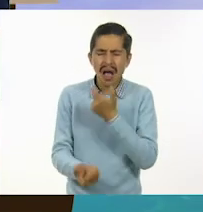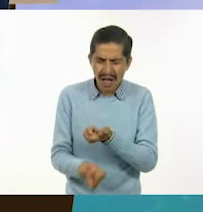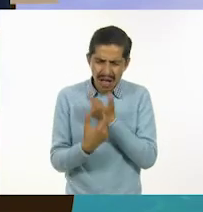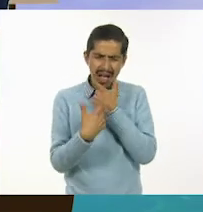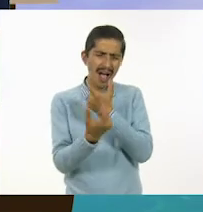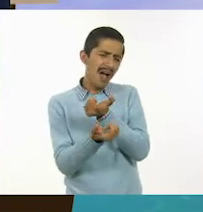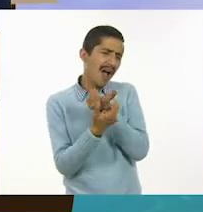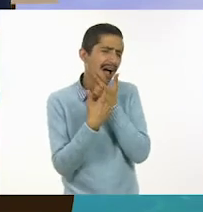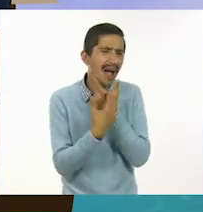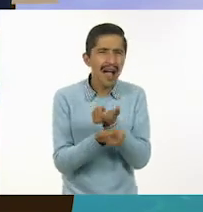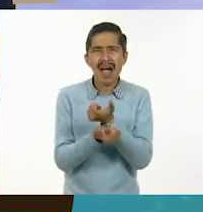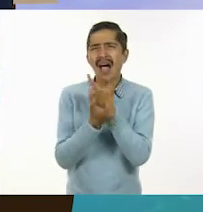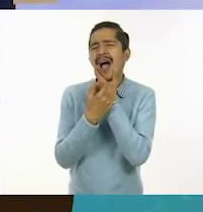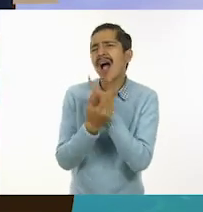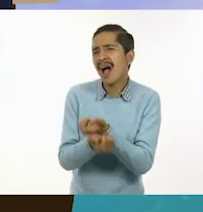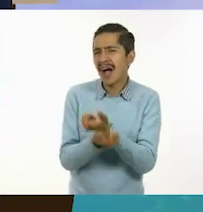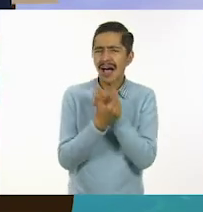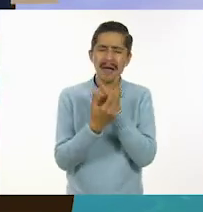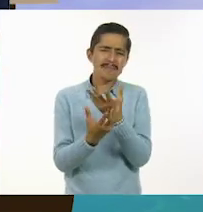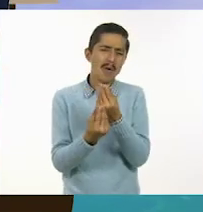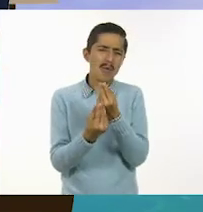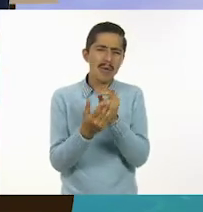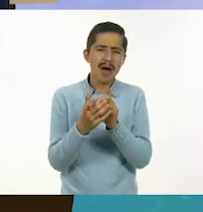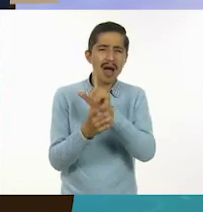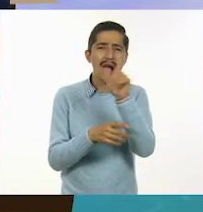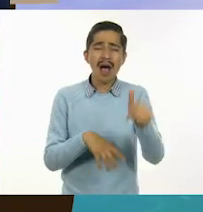lo lanzara de regreso.